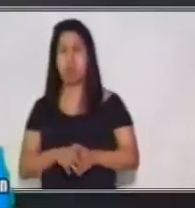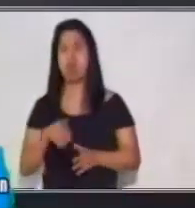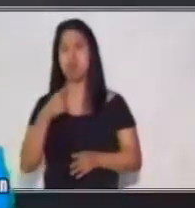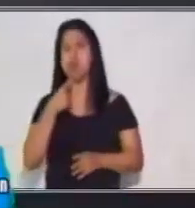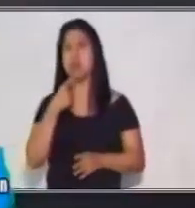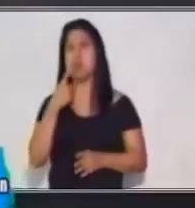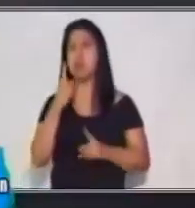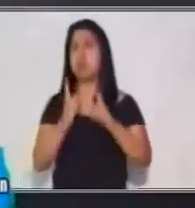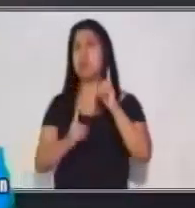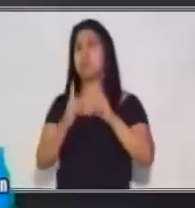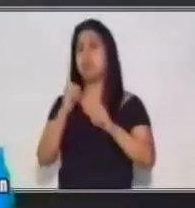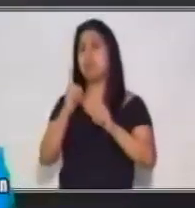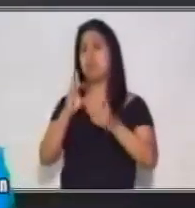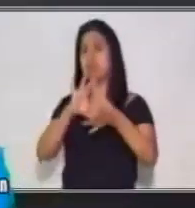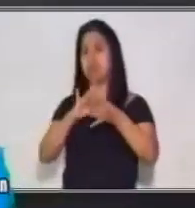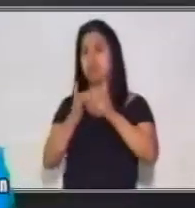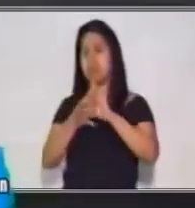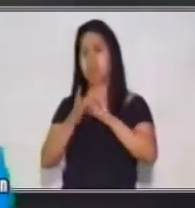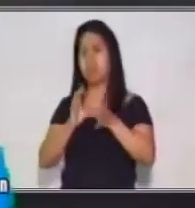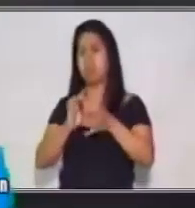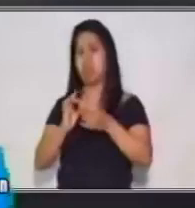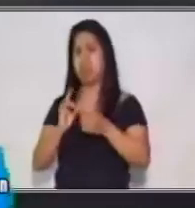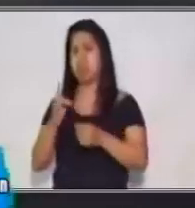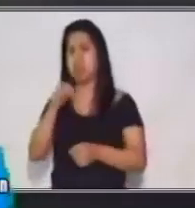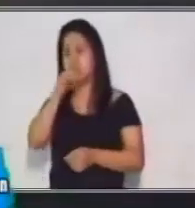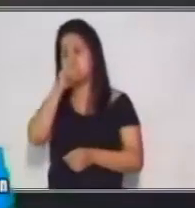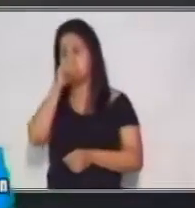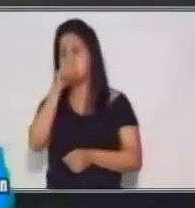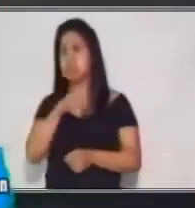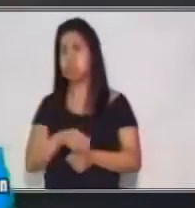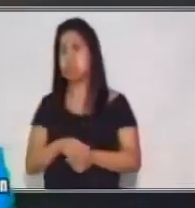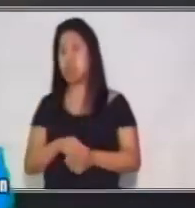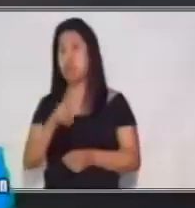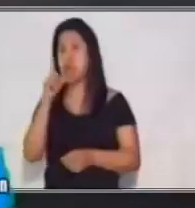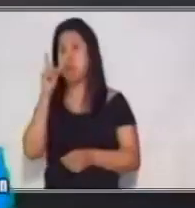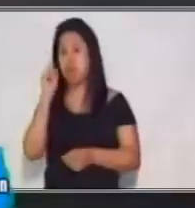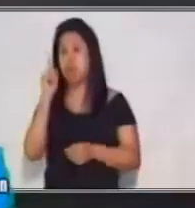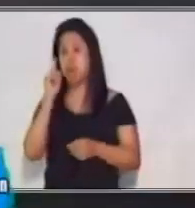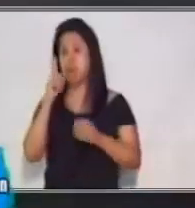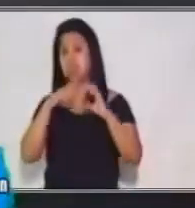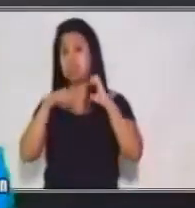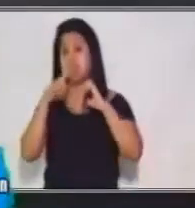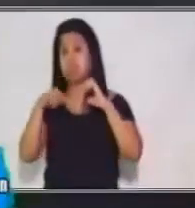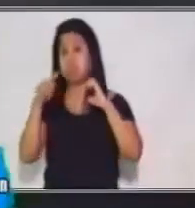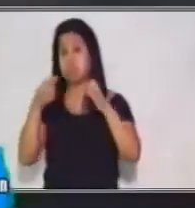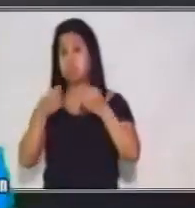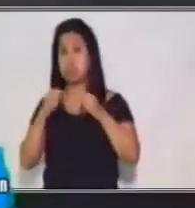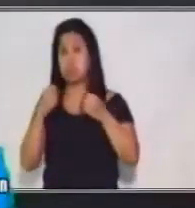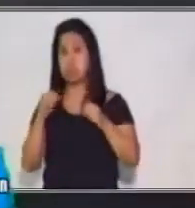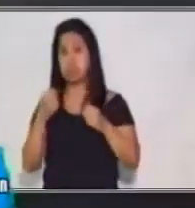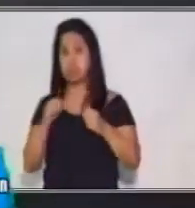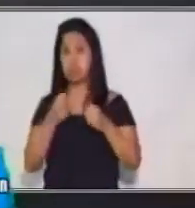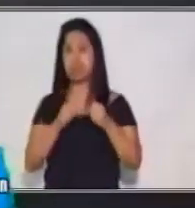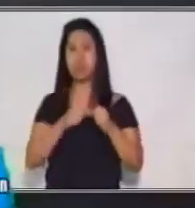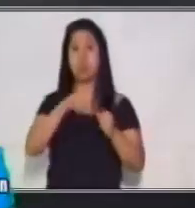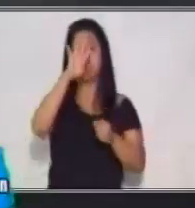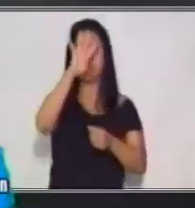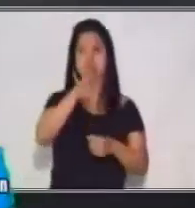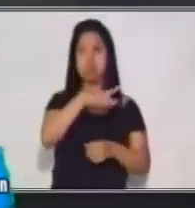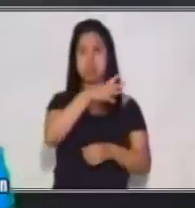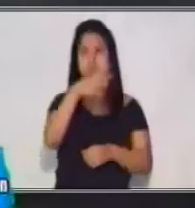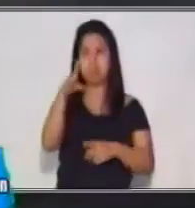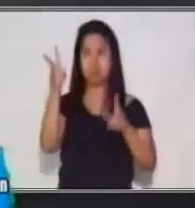prefieres? En esa primera clase que realizamos nos dimos cuenta, hicimos una tabla